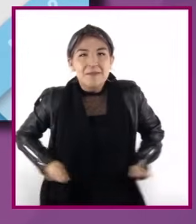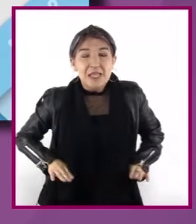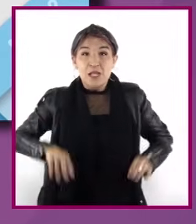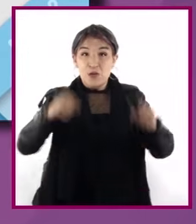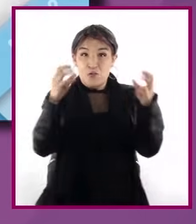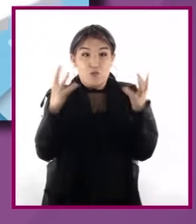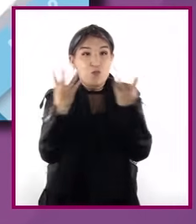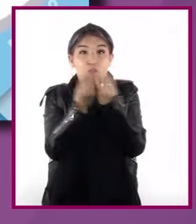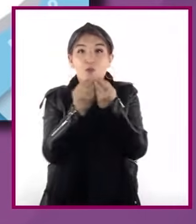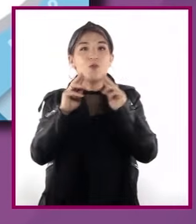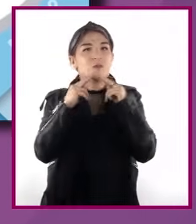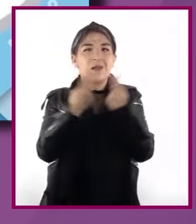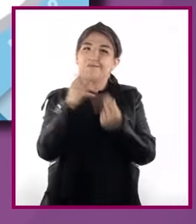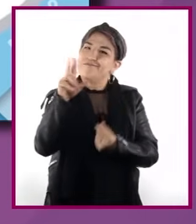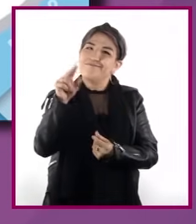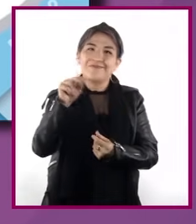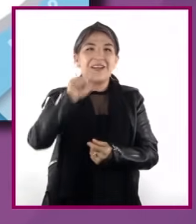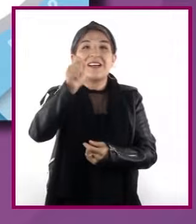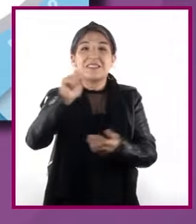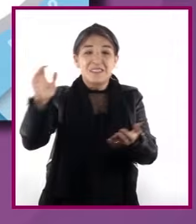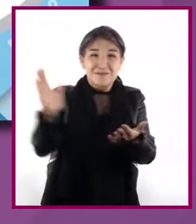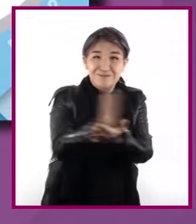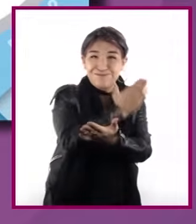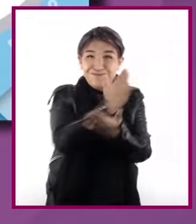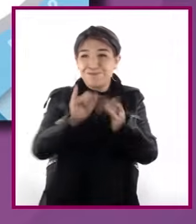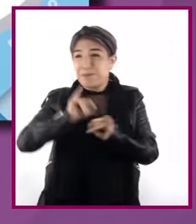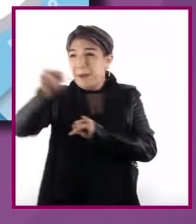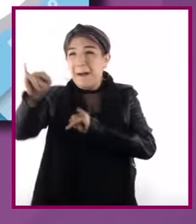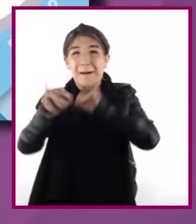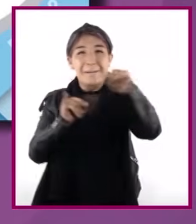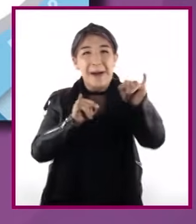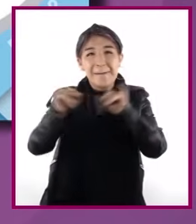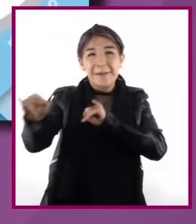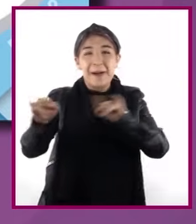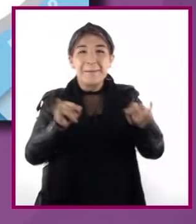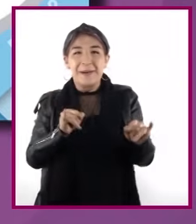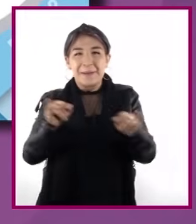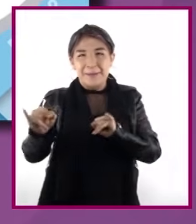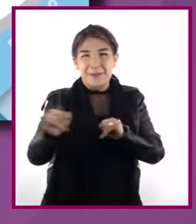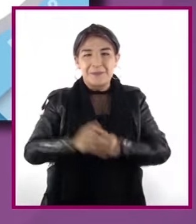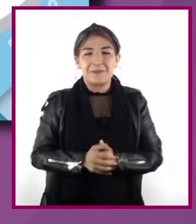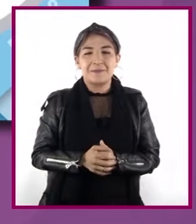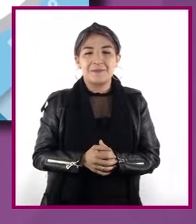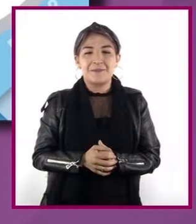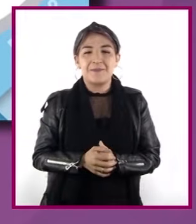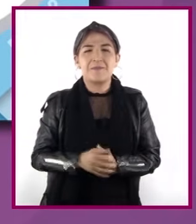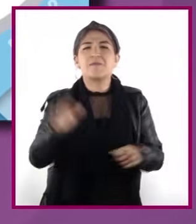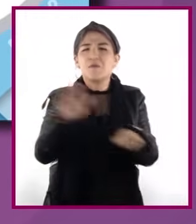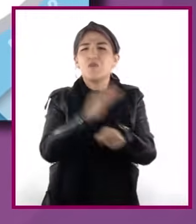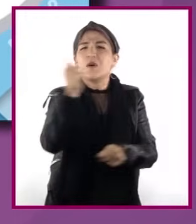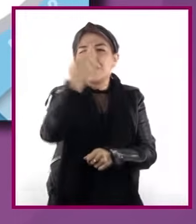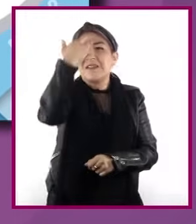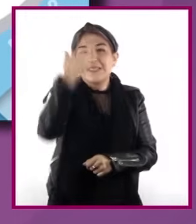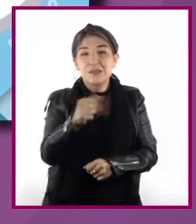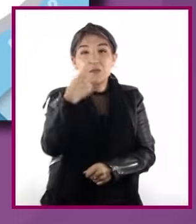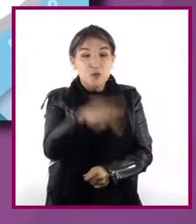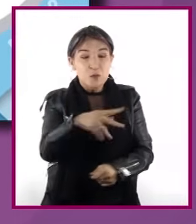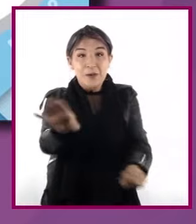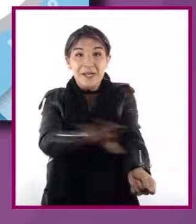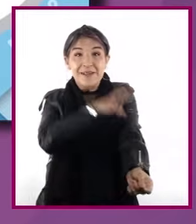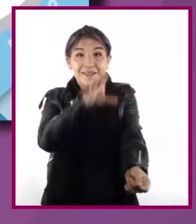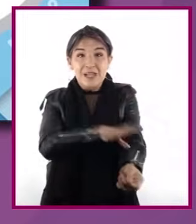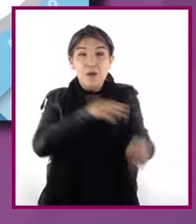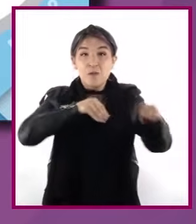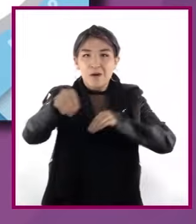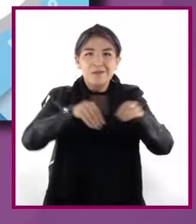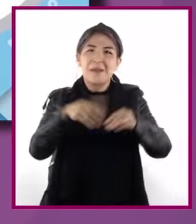están unidas. De hecho, están muy separadas una de otra, debido a que la energía cinética